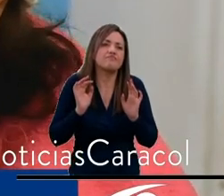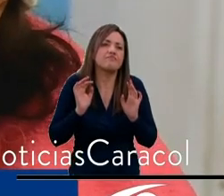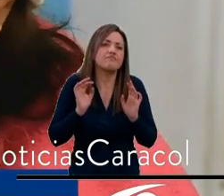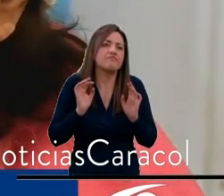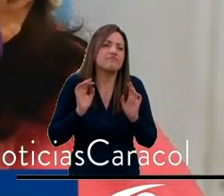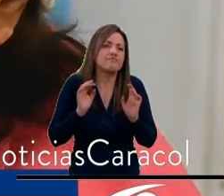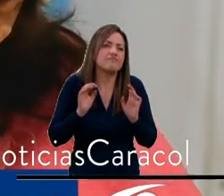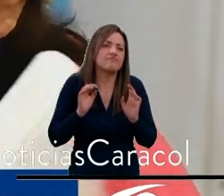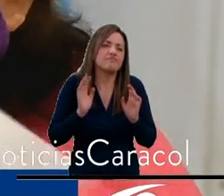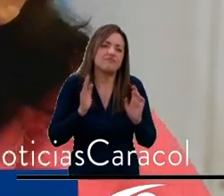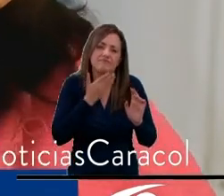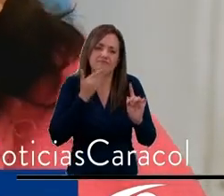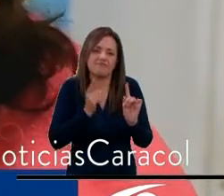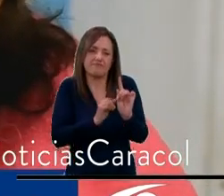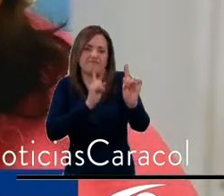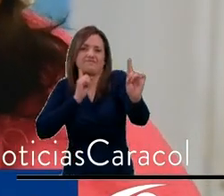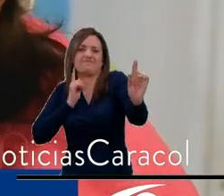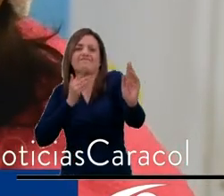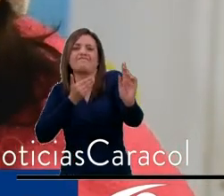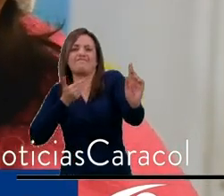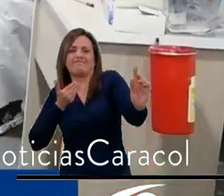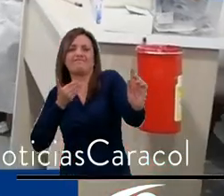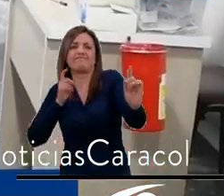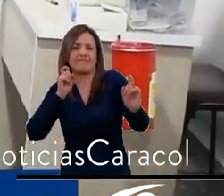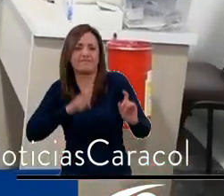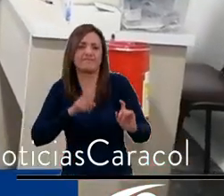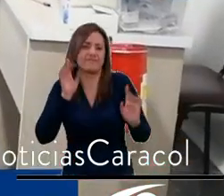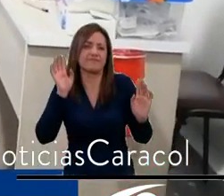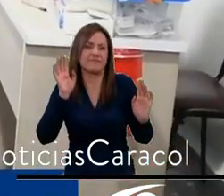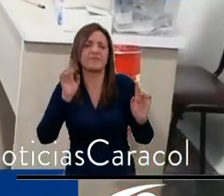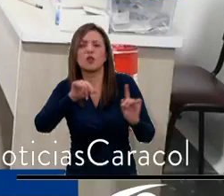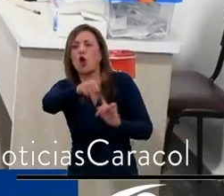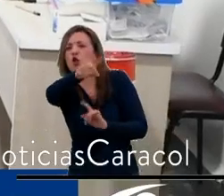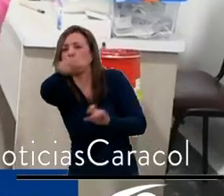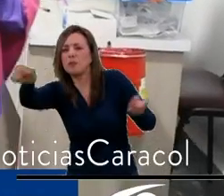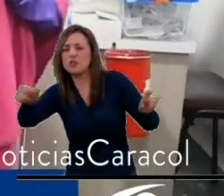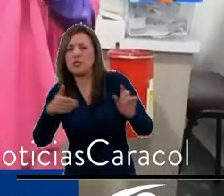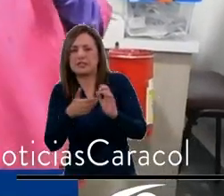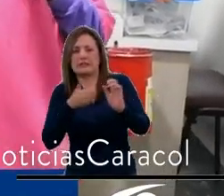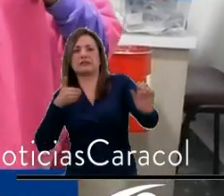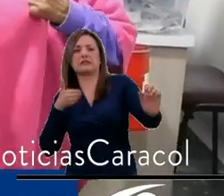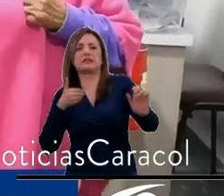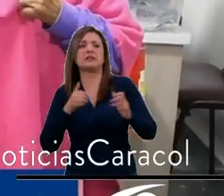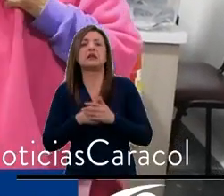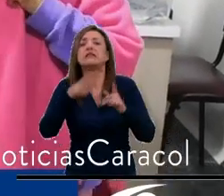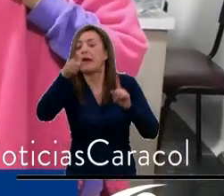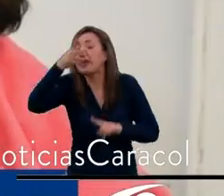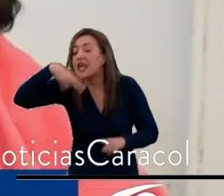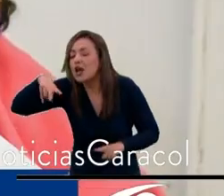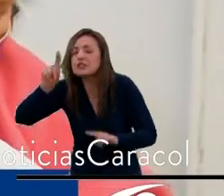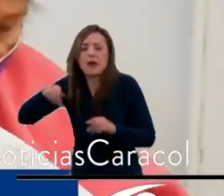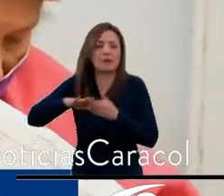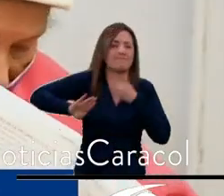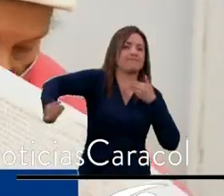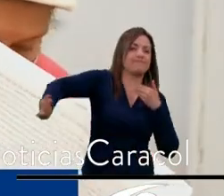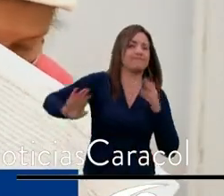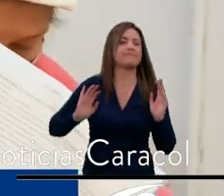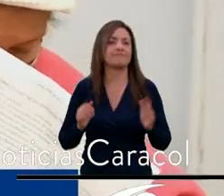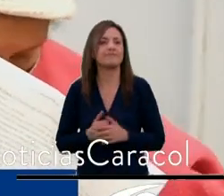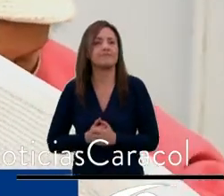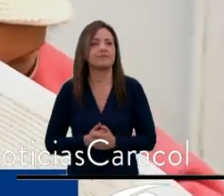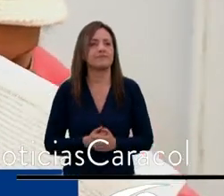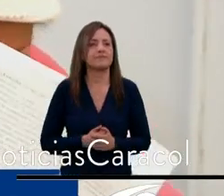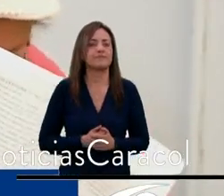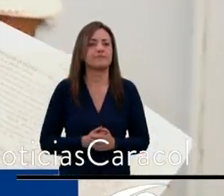como más bien retirado de las demás personas. Hasta con los hijos. Bueno, nunca pensábamos de que